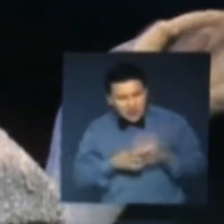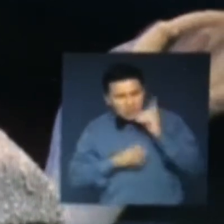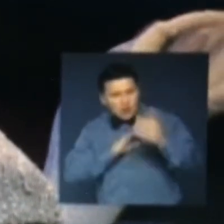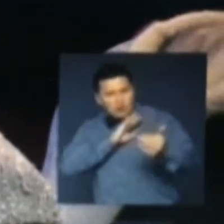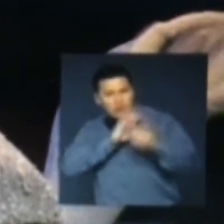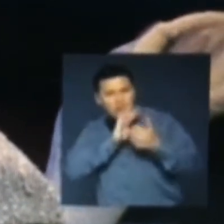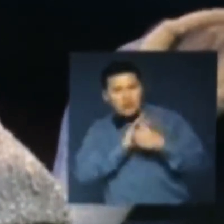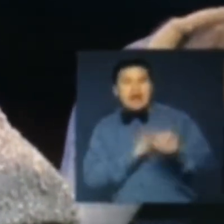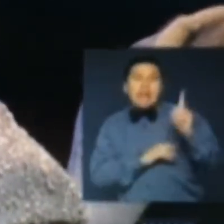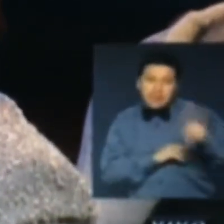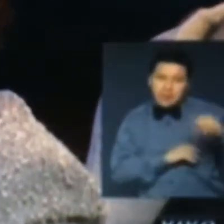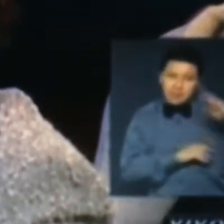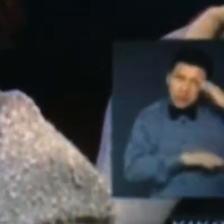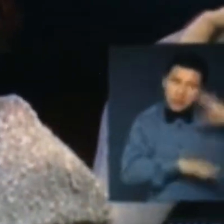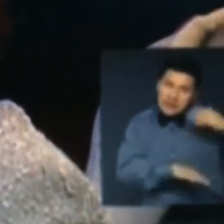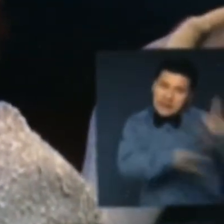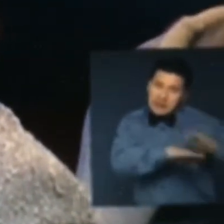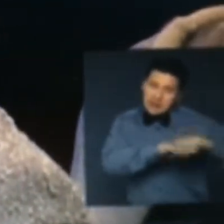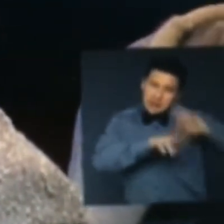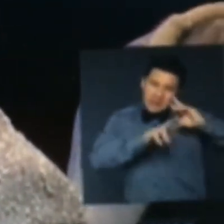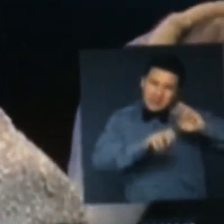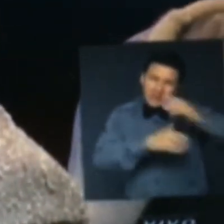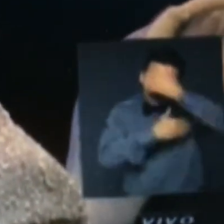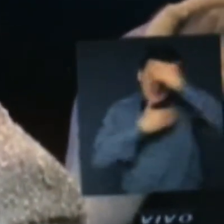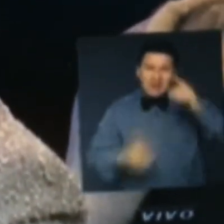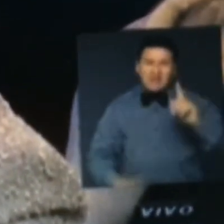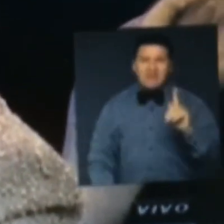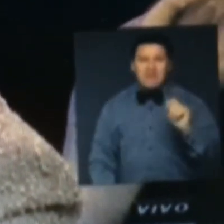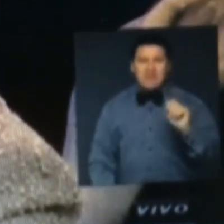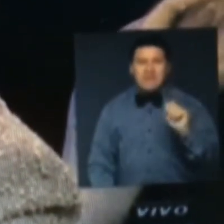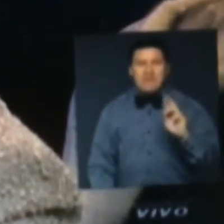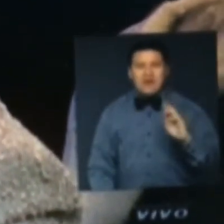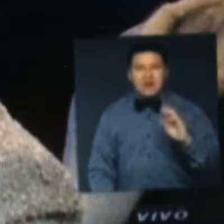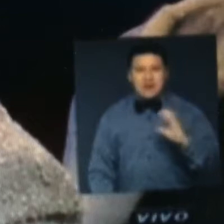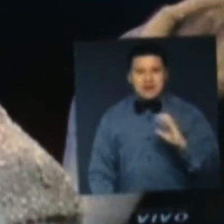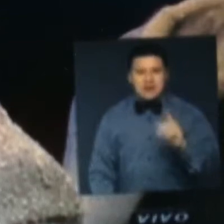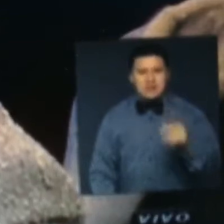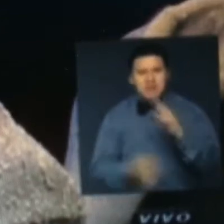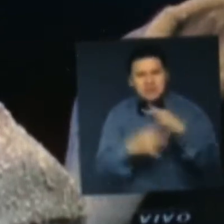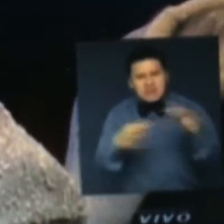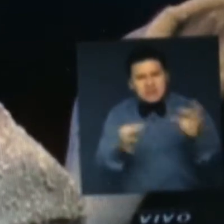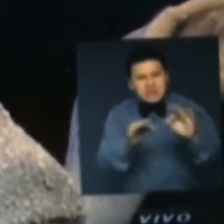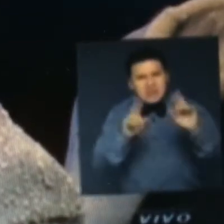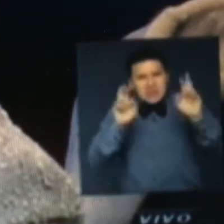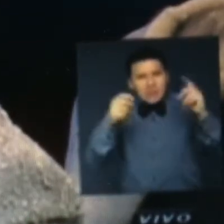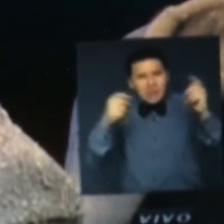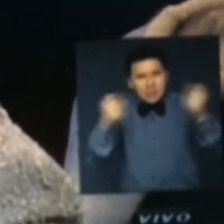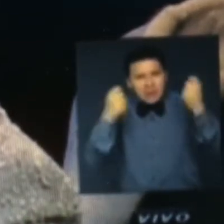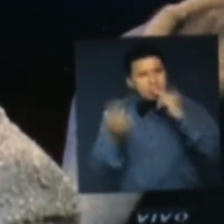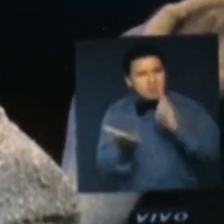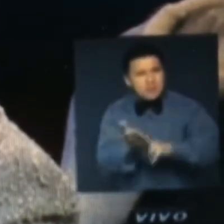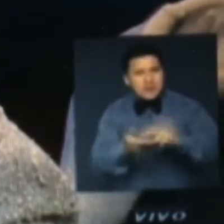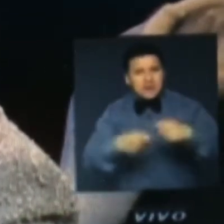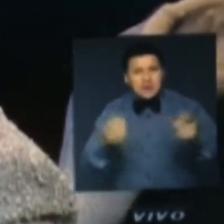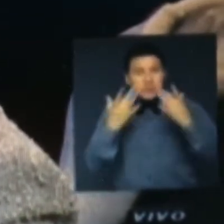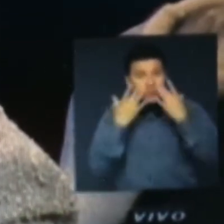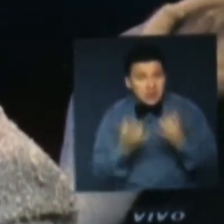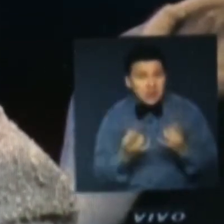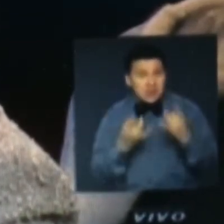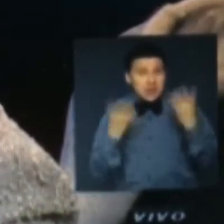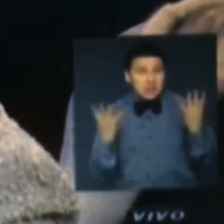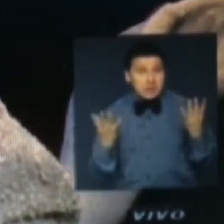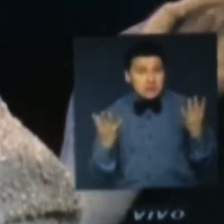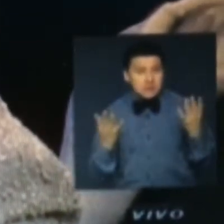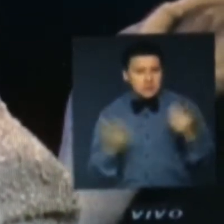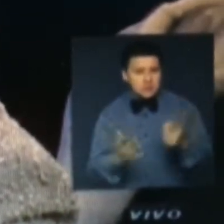la denominación de ese grupo FARC y el verdadero alcance del contenido de esos panfletos. Ante la gravedad y difusión